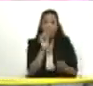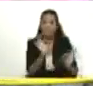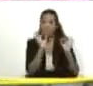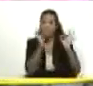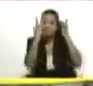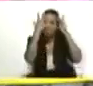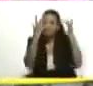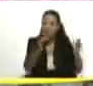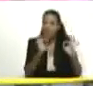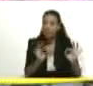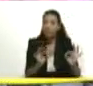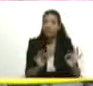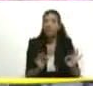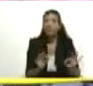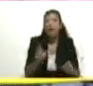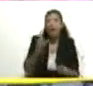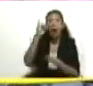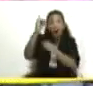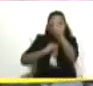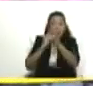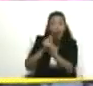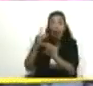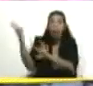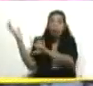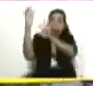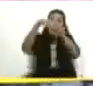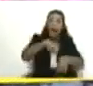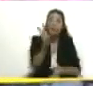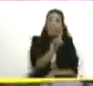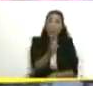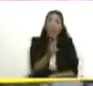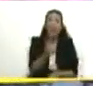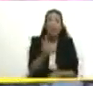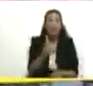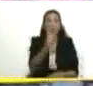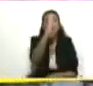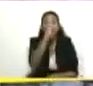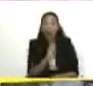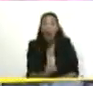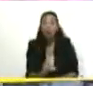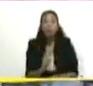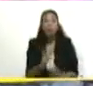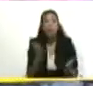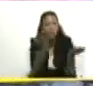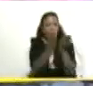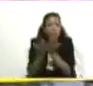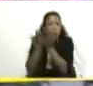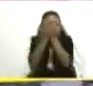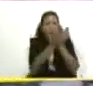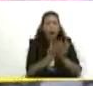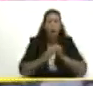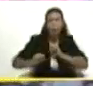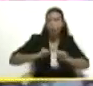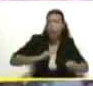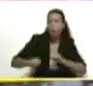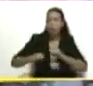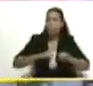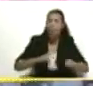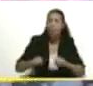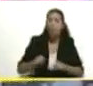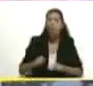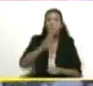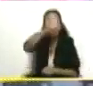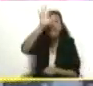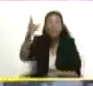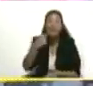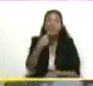unos expertos del mundo le dijeron, vinieron a Venezuela, estuvieron aquí un año y estudiaron nuestros ritmos. Y gente de